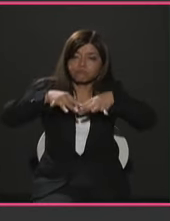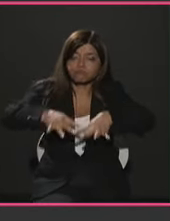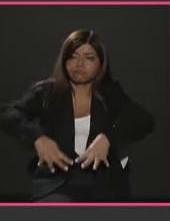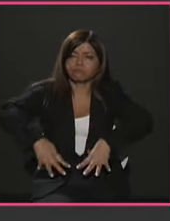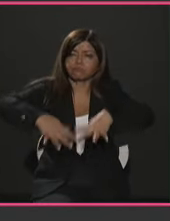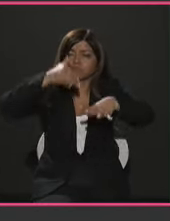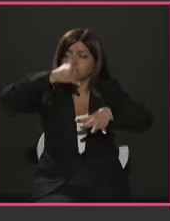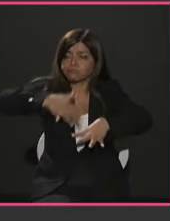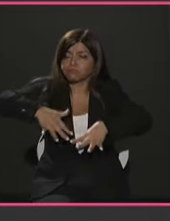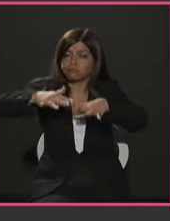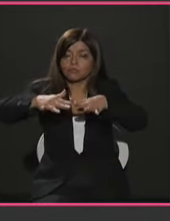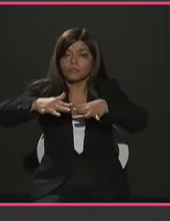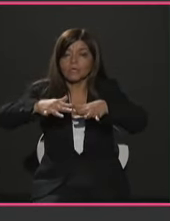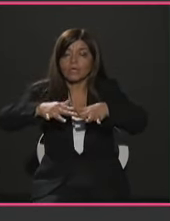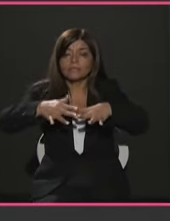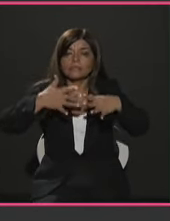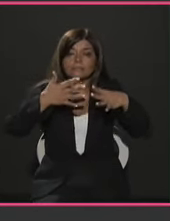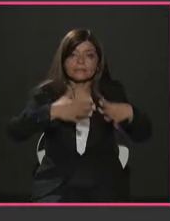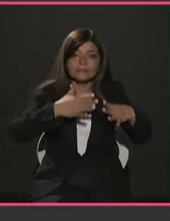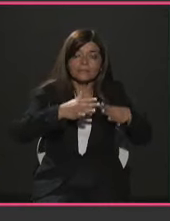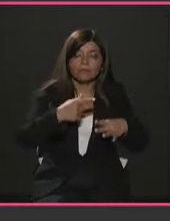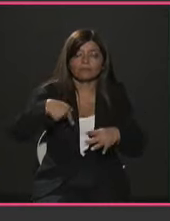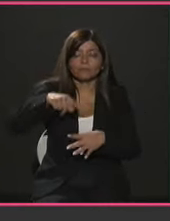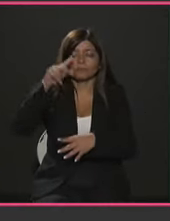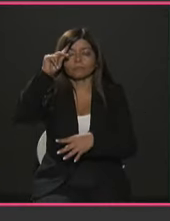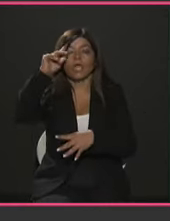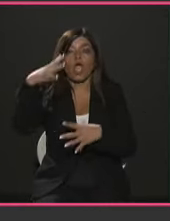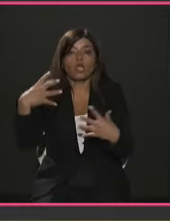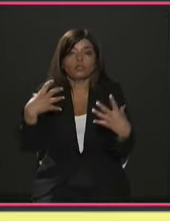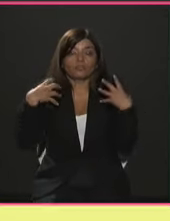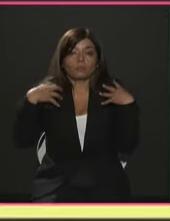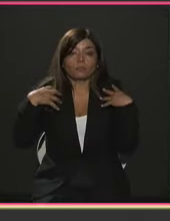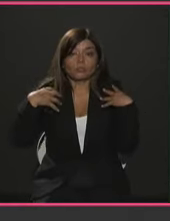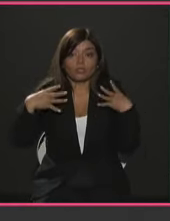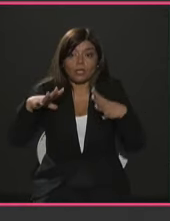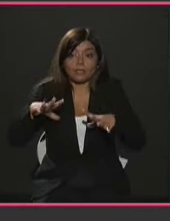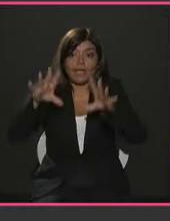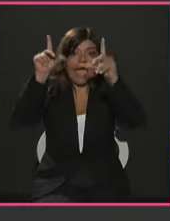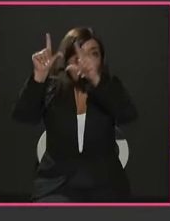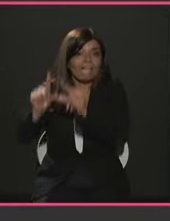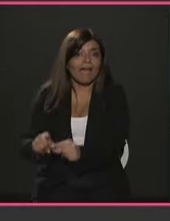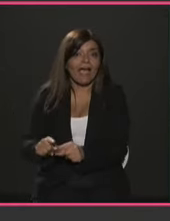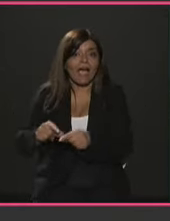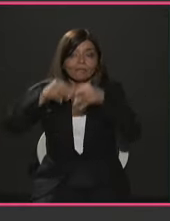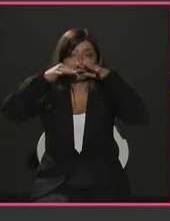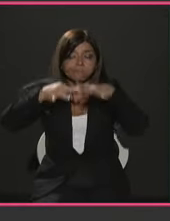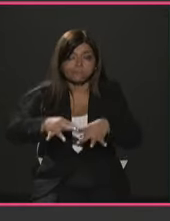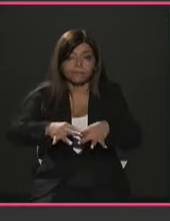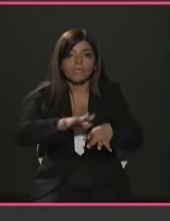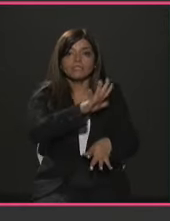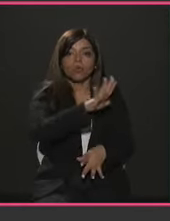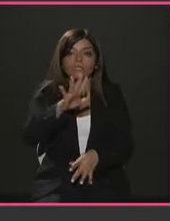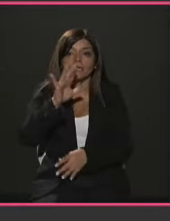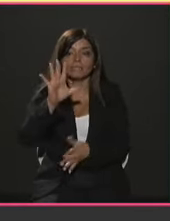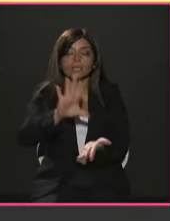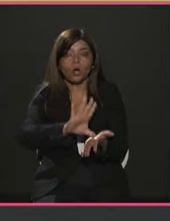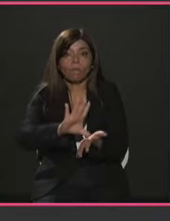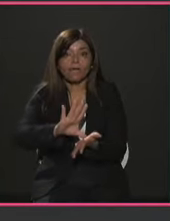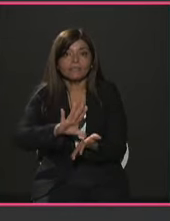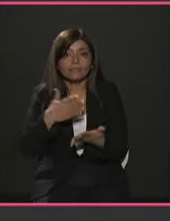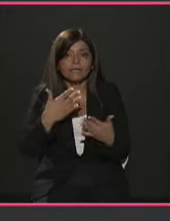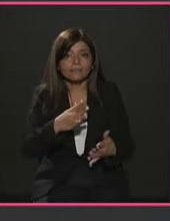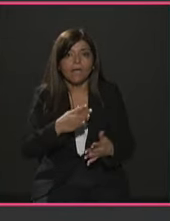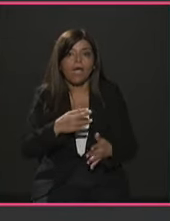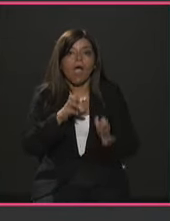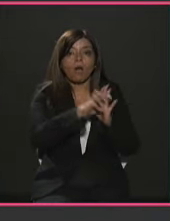prometimos que amos a bajar las emisiones de metano 55 países ya se han unido a esta nueva nuevo proyecto